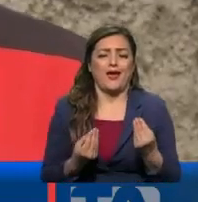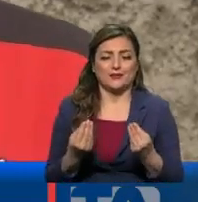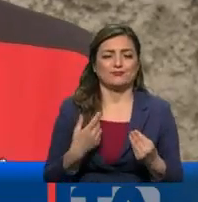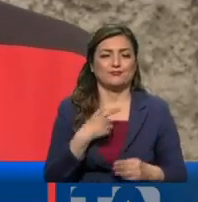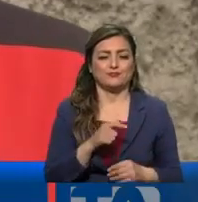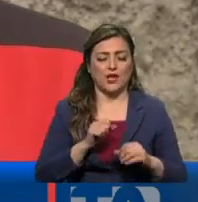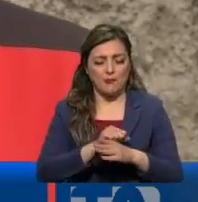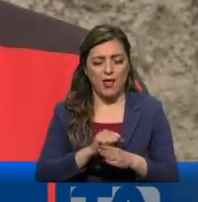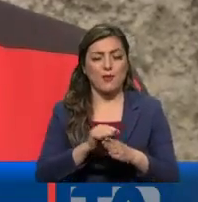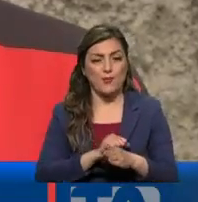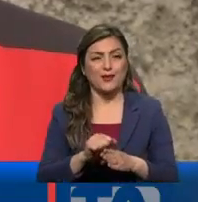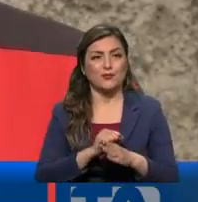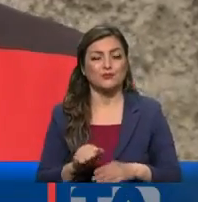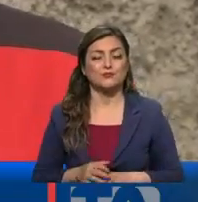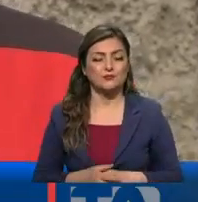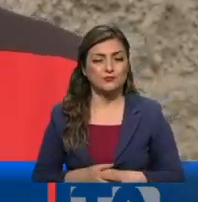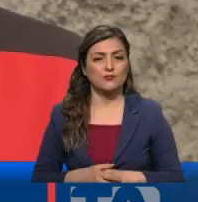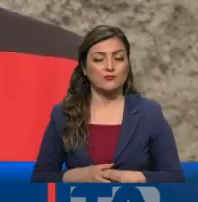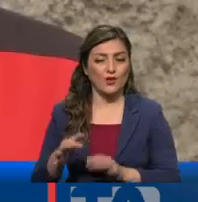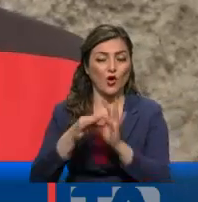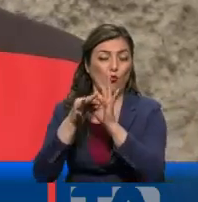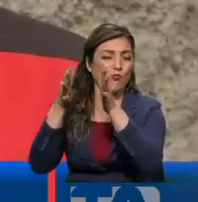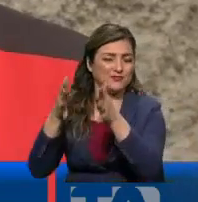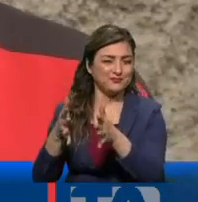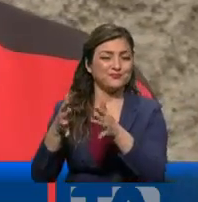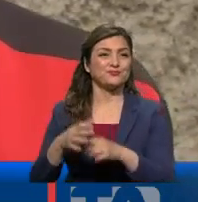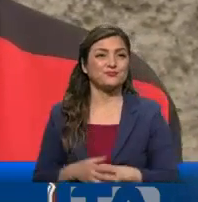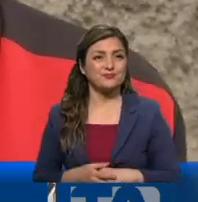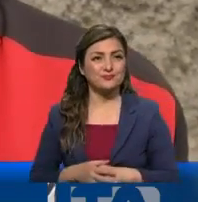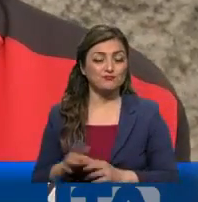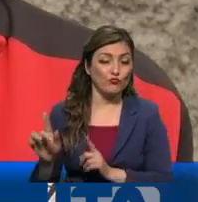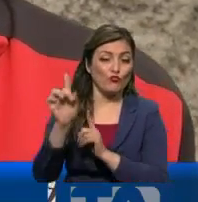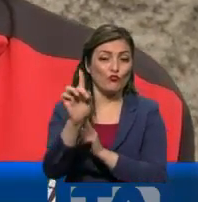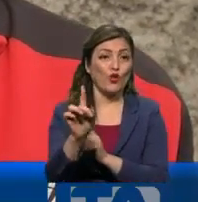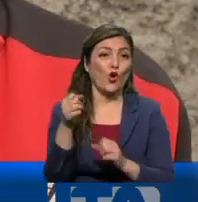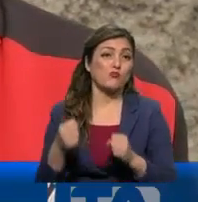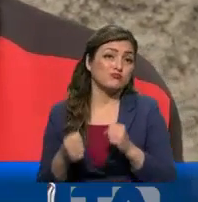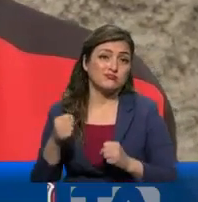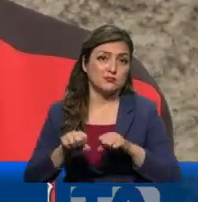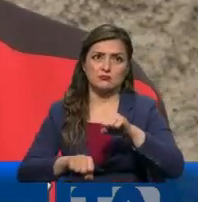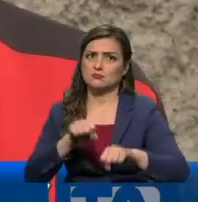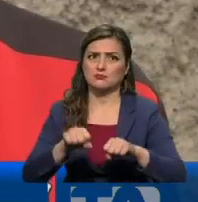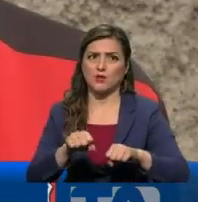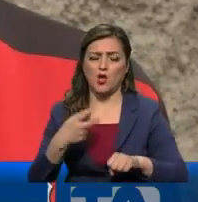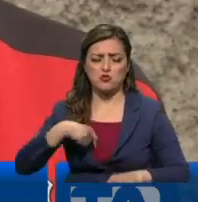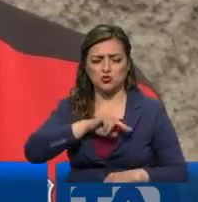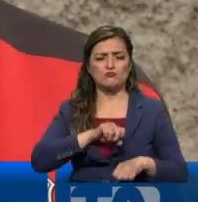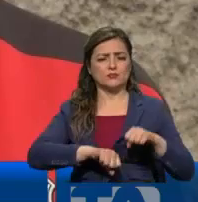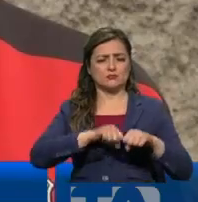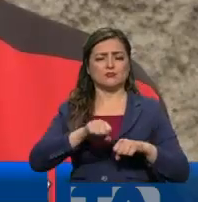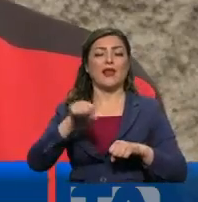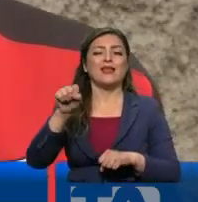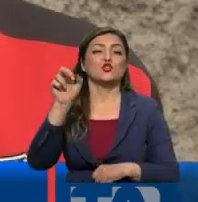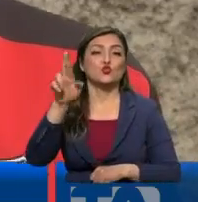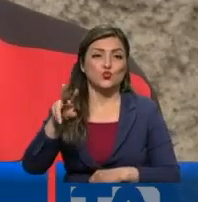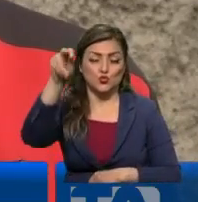Windham y al compañero Mauricio Álvarez, él estaba corriendo, no estaba cicleando, él estaba corriendo en el sentido